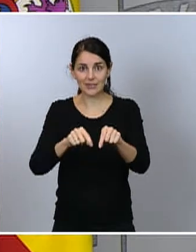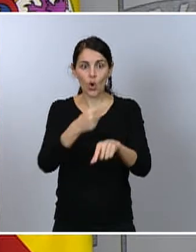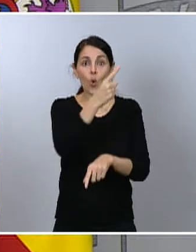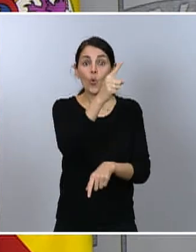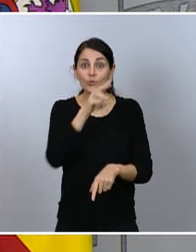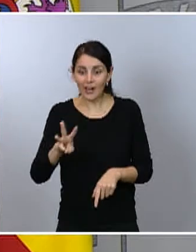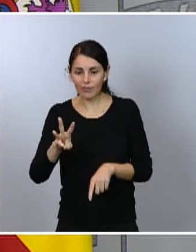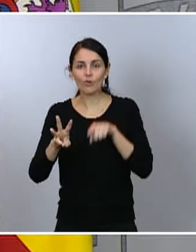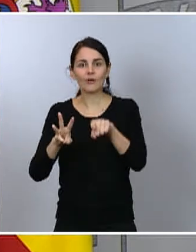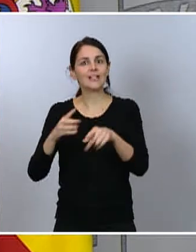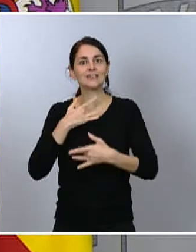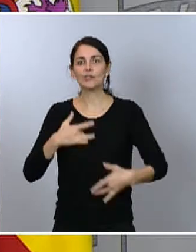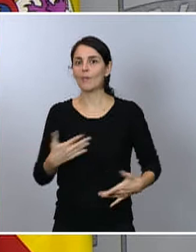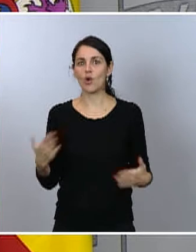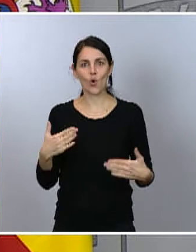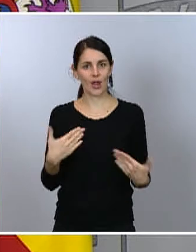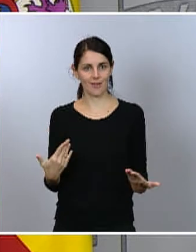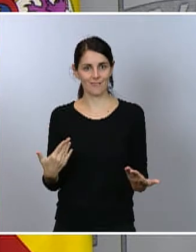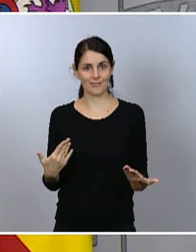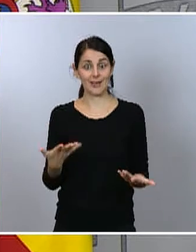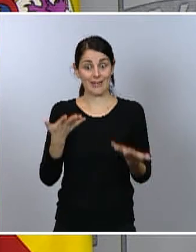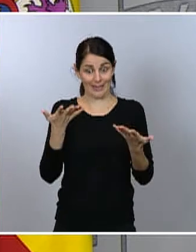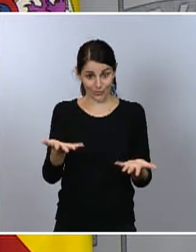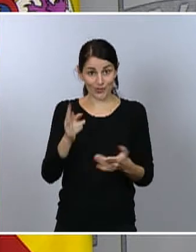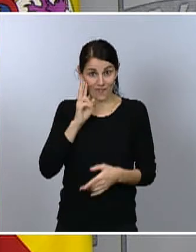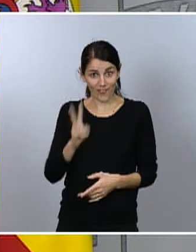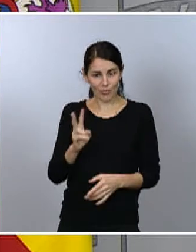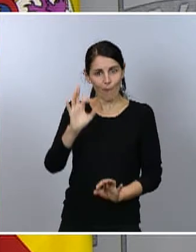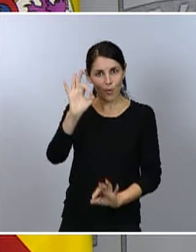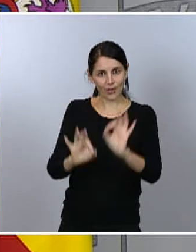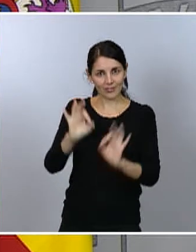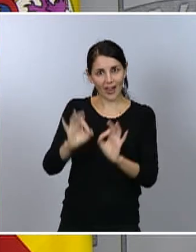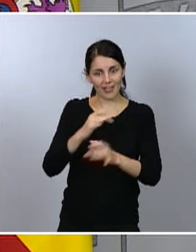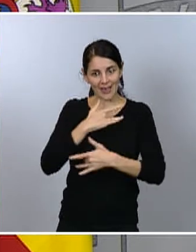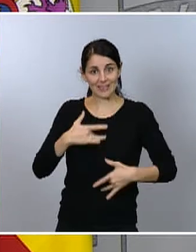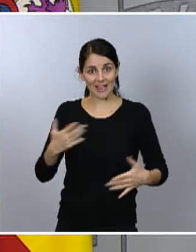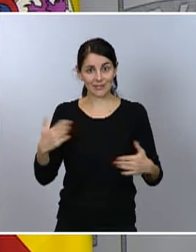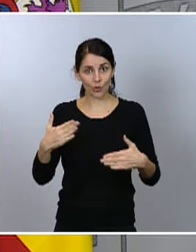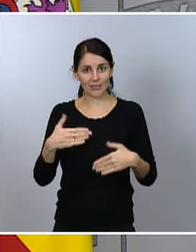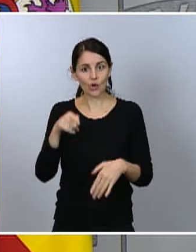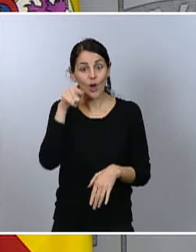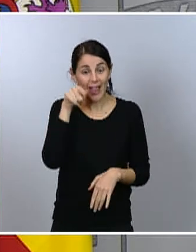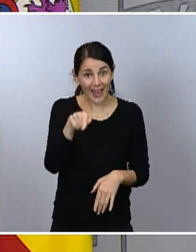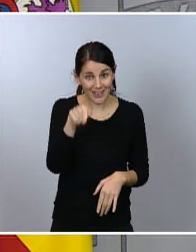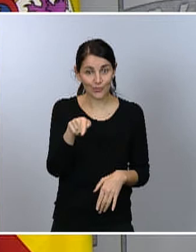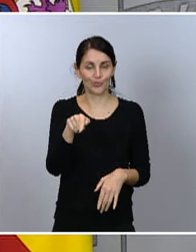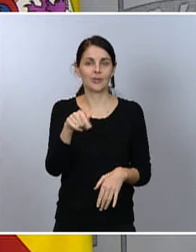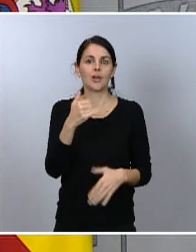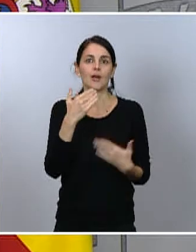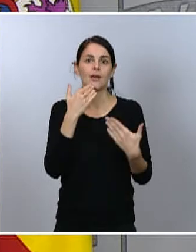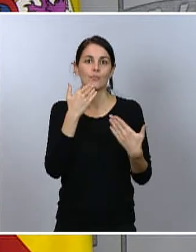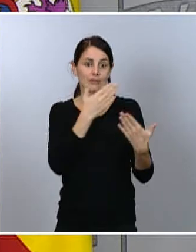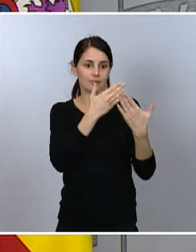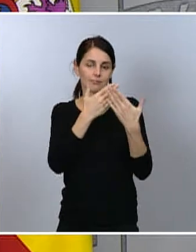asintomáticos. Este porcentaje de asintomáticos precisamente fue el estudio de seroprevalencia, uno de los primeros estudios del mundo en ofrecer